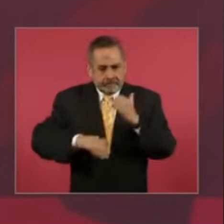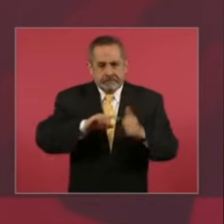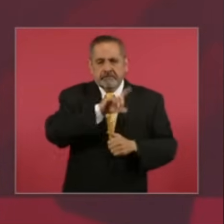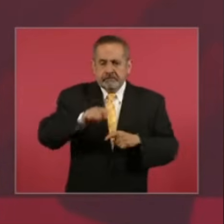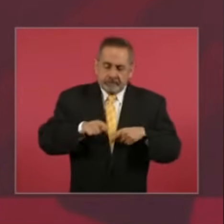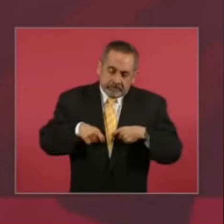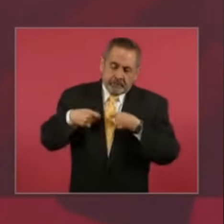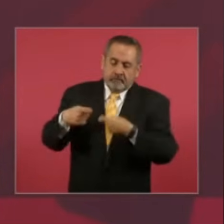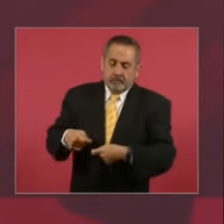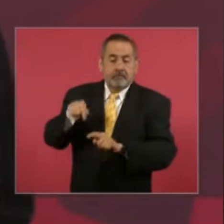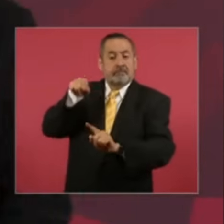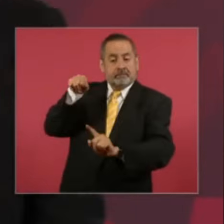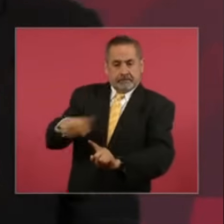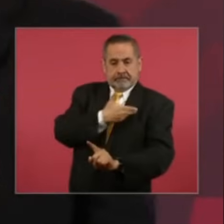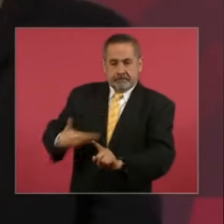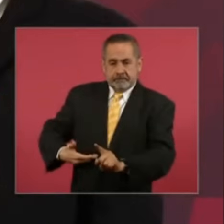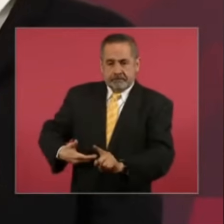civiles,